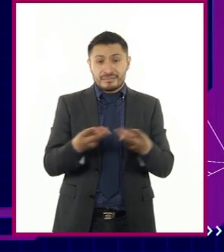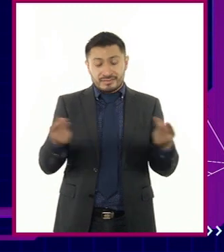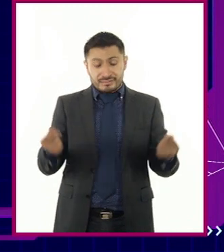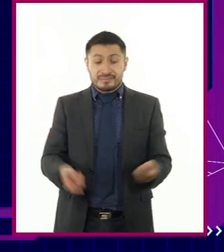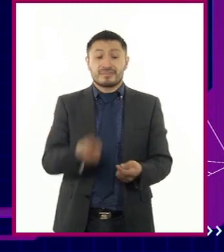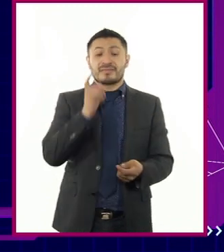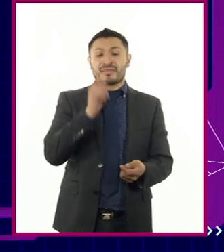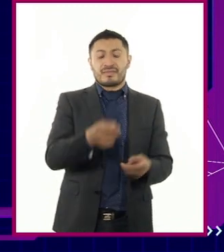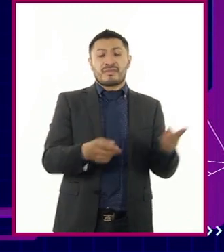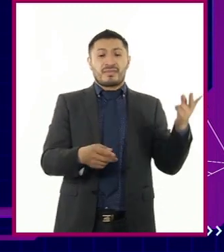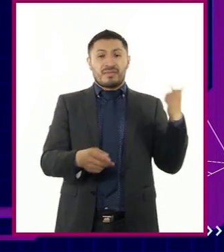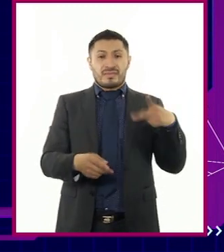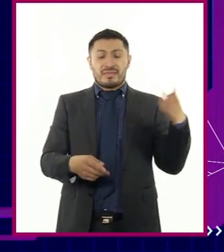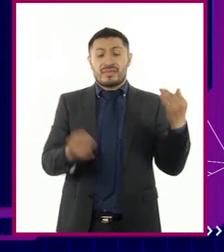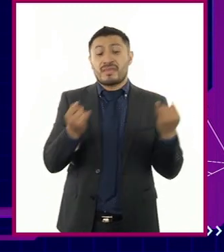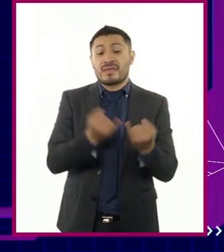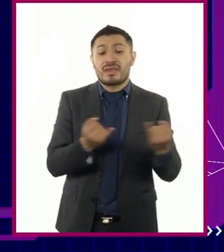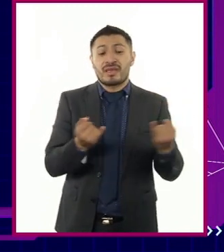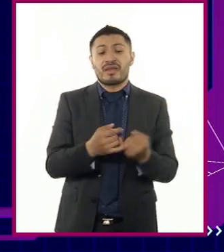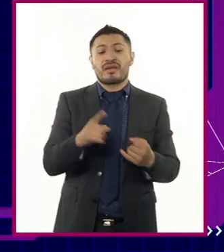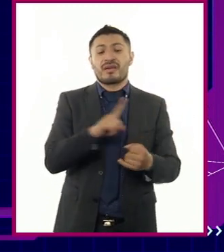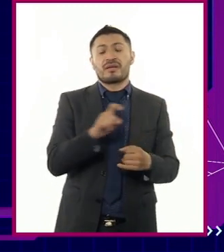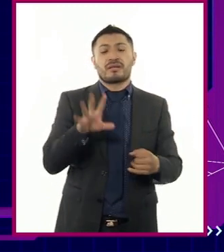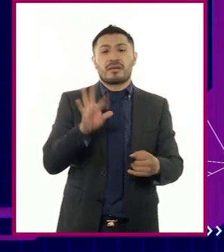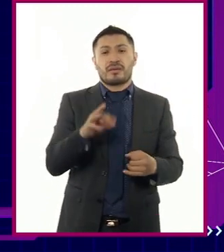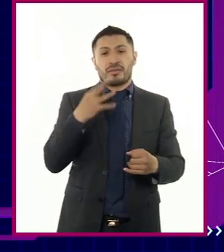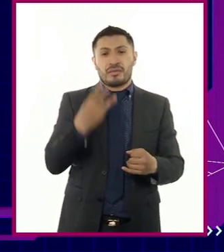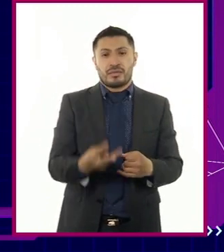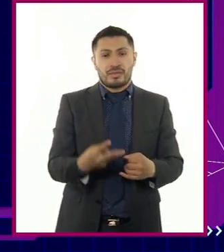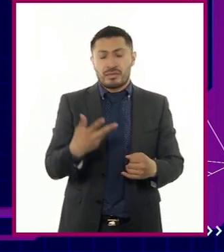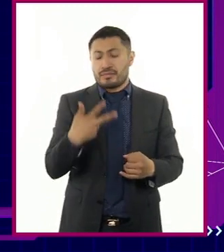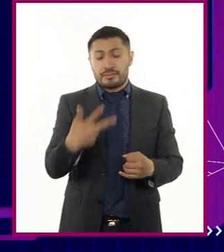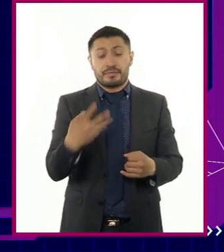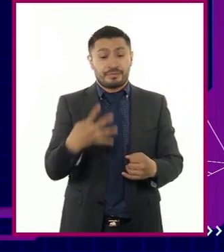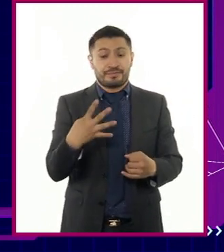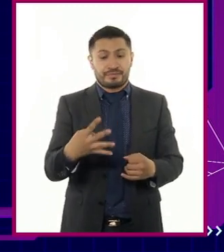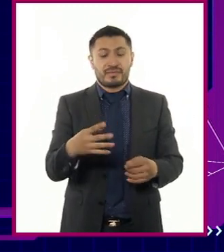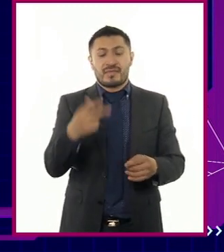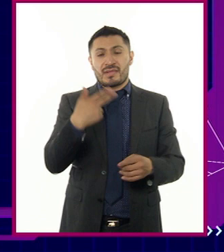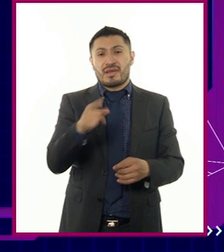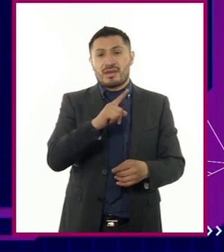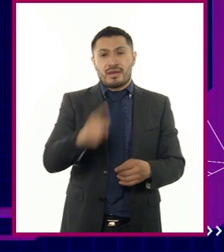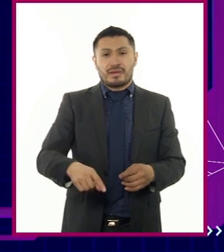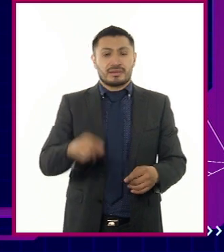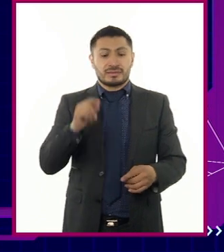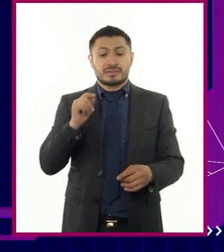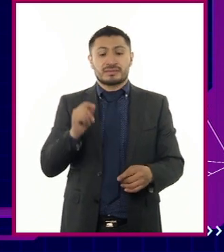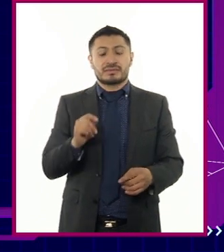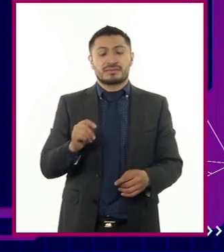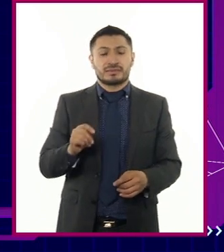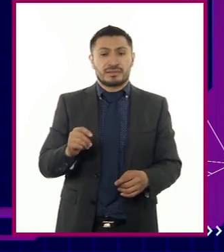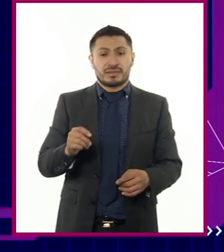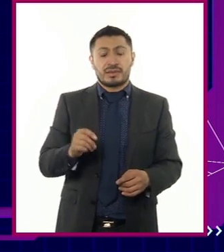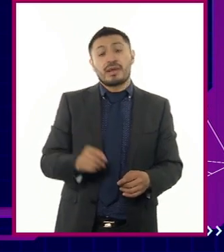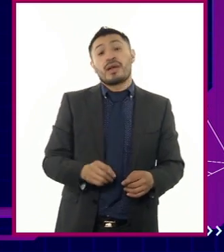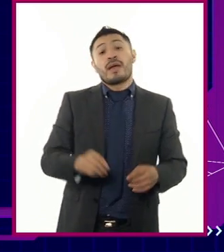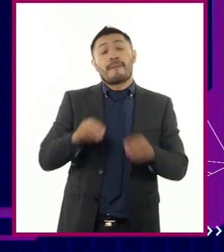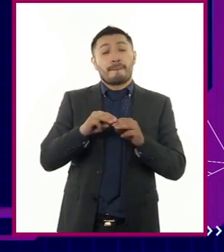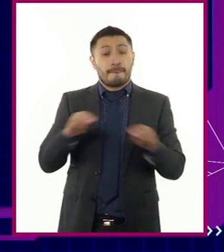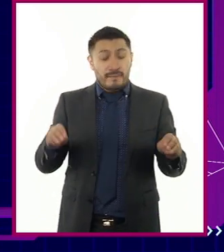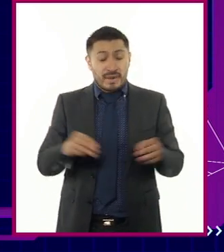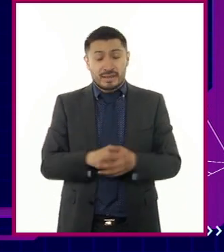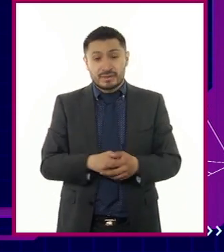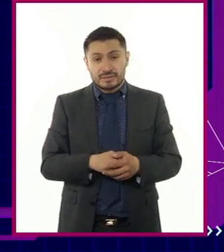es igual a 144 Hz metros o metros por segundo. El problema solicita calcular